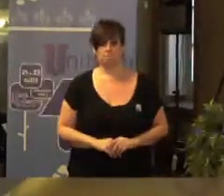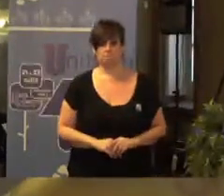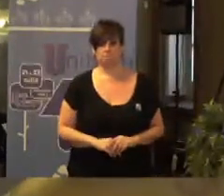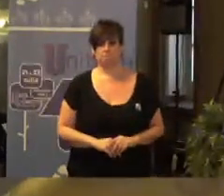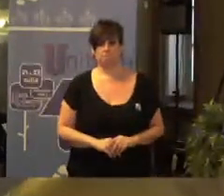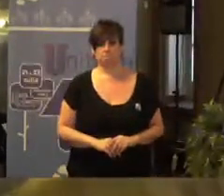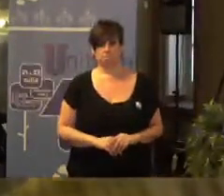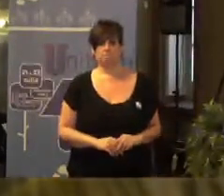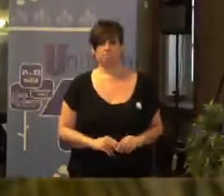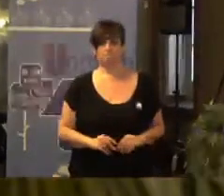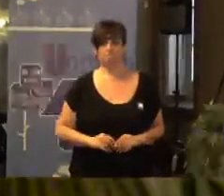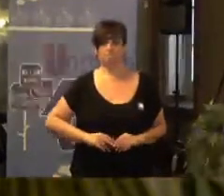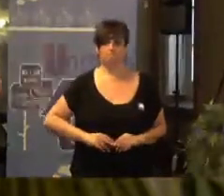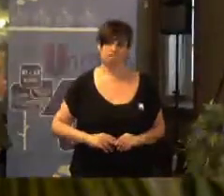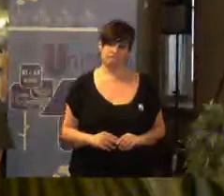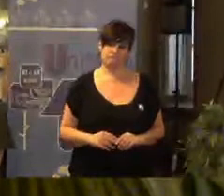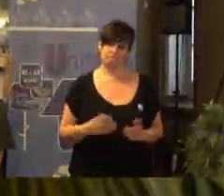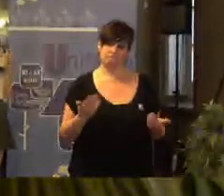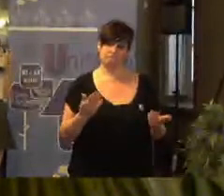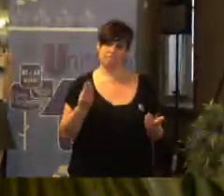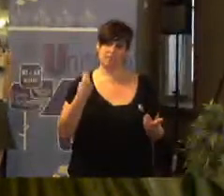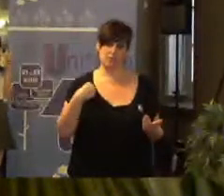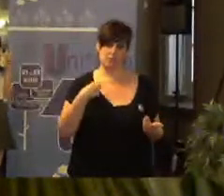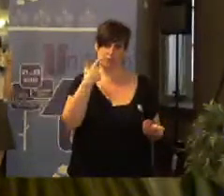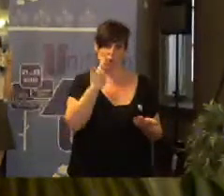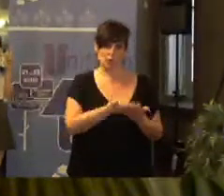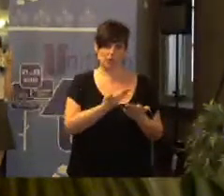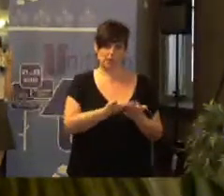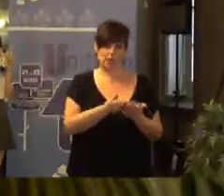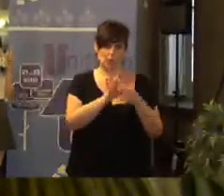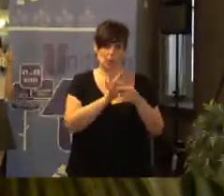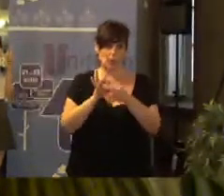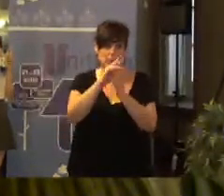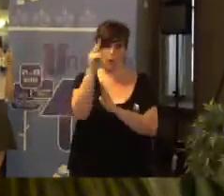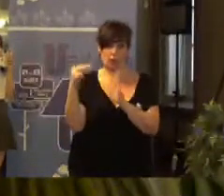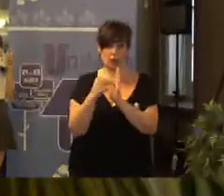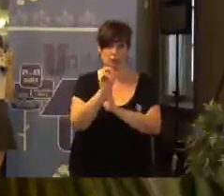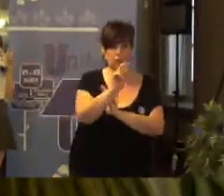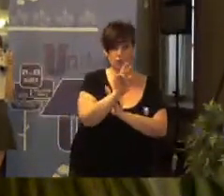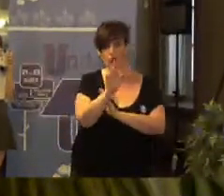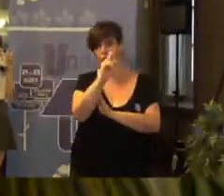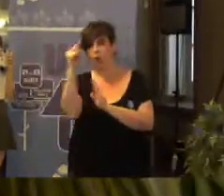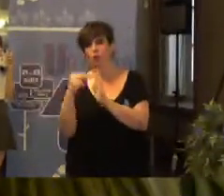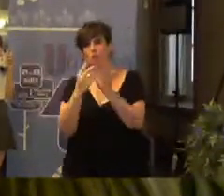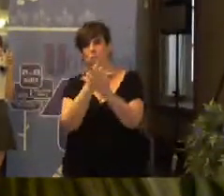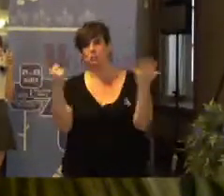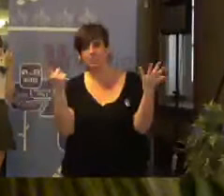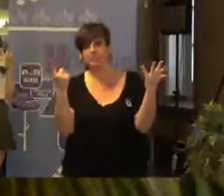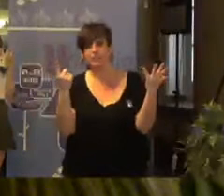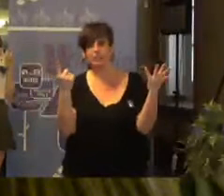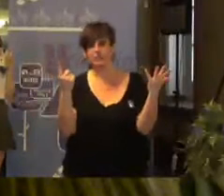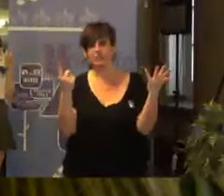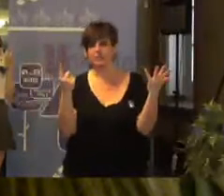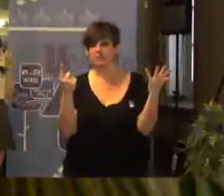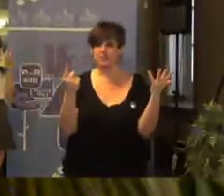Aquelo que xustificou a unidade de 2012, aquelo que xustificou a unidade de 2016, esa unidade medial por a cal o